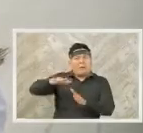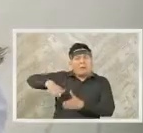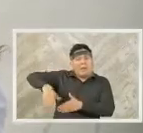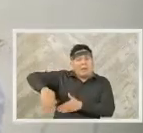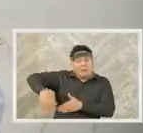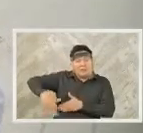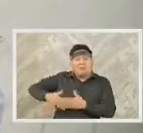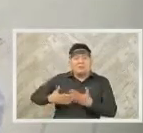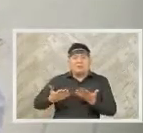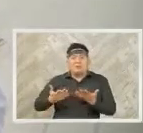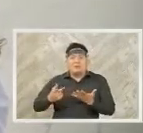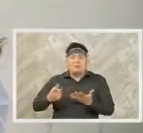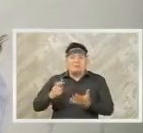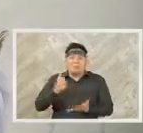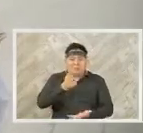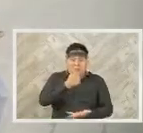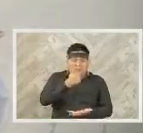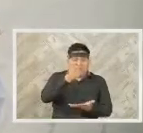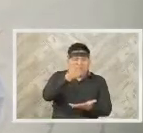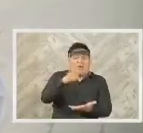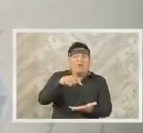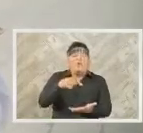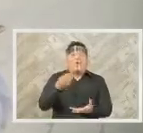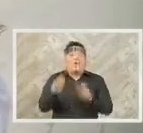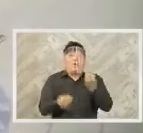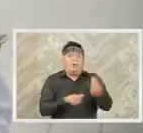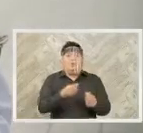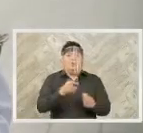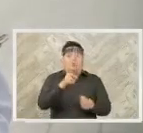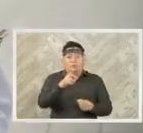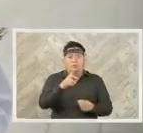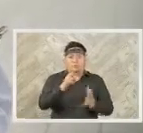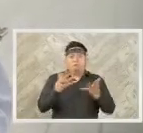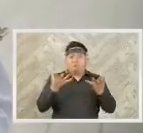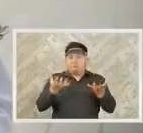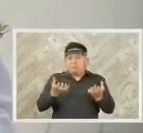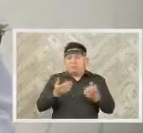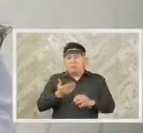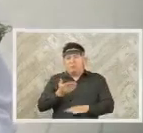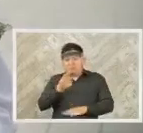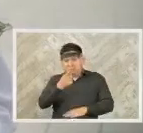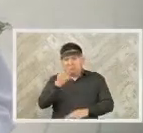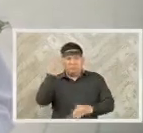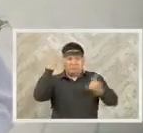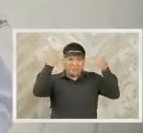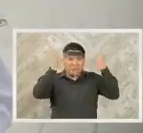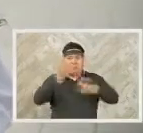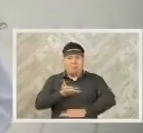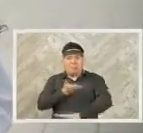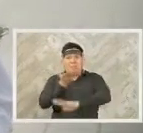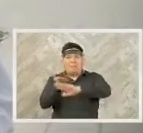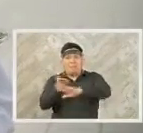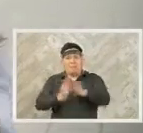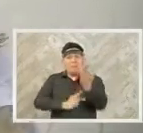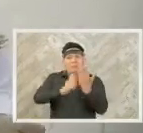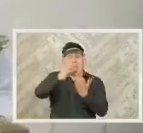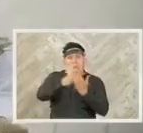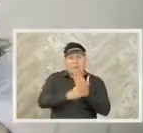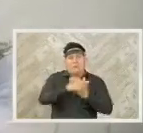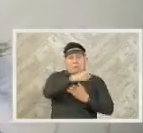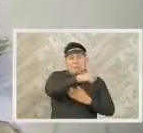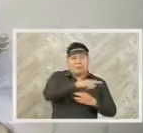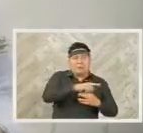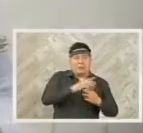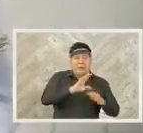en qué se van a ejecutar los recursos, podemos presentar proyectos para que sean ejecutados por la administración municipal a partir